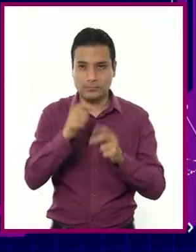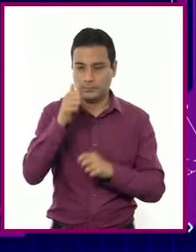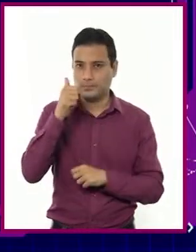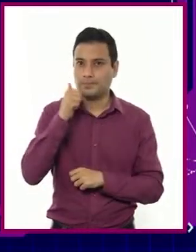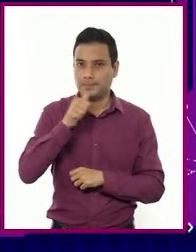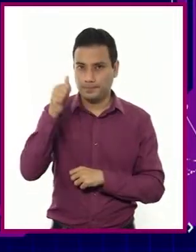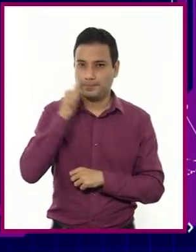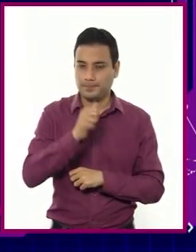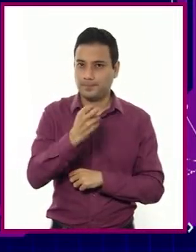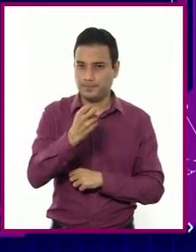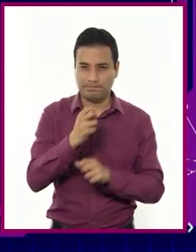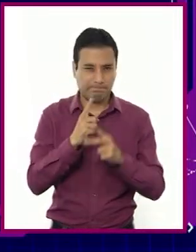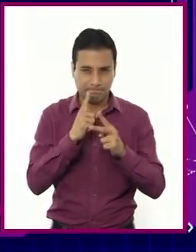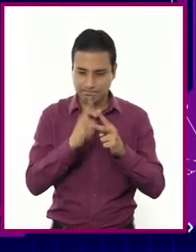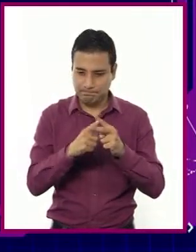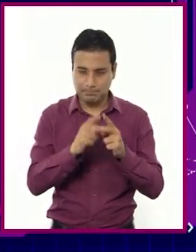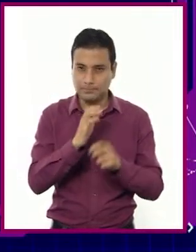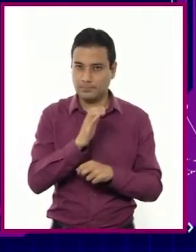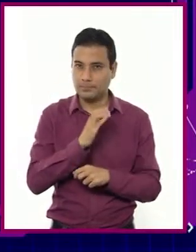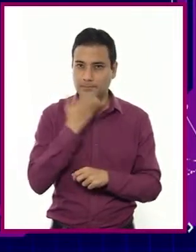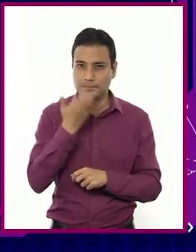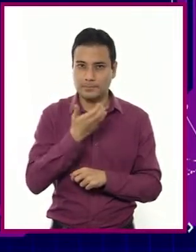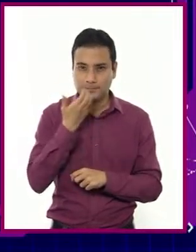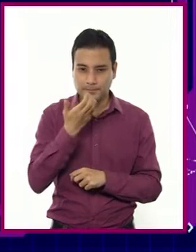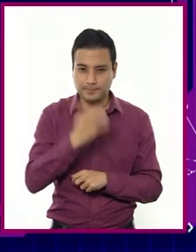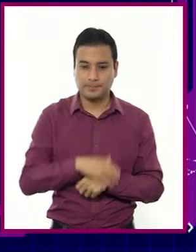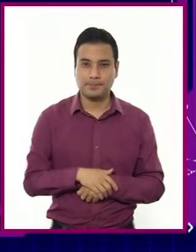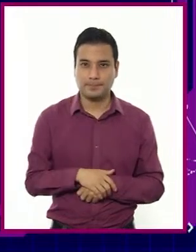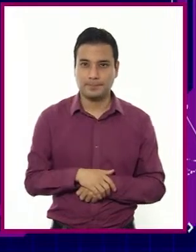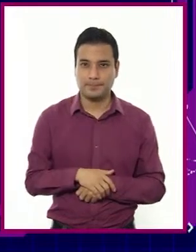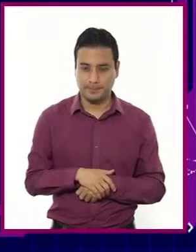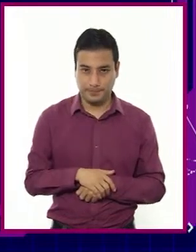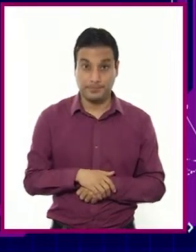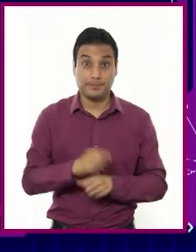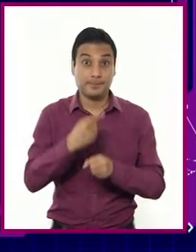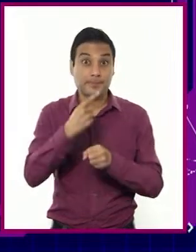los paréntesis, después los corchetes y al